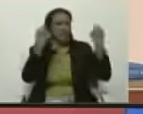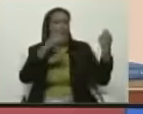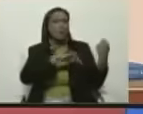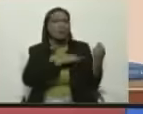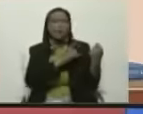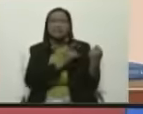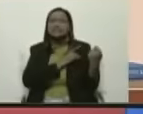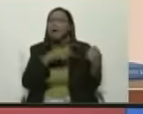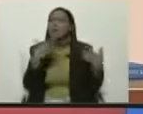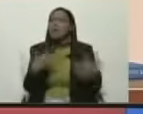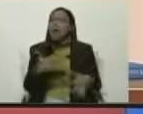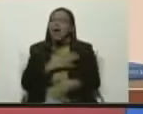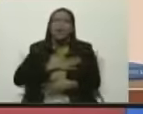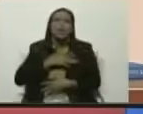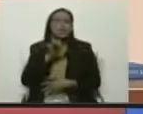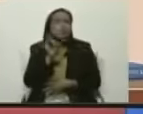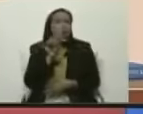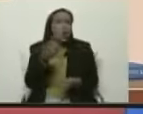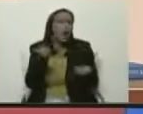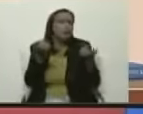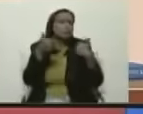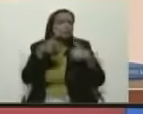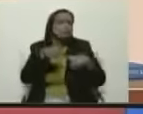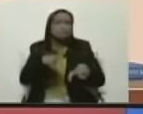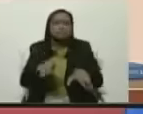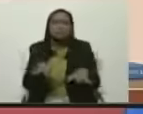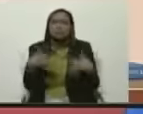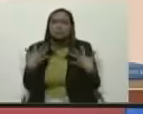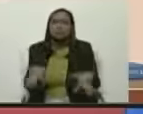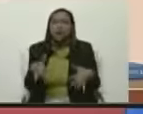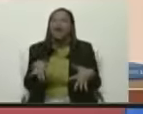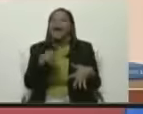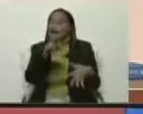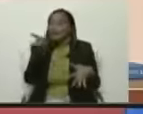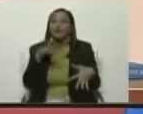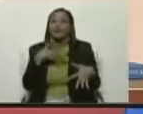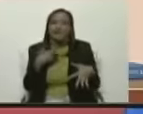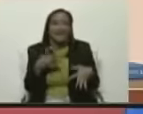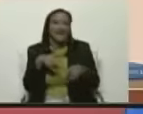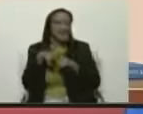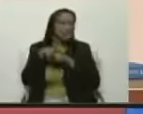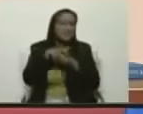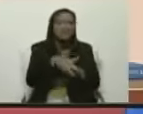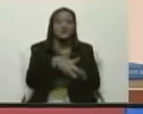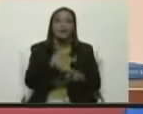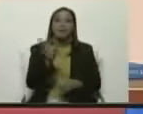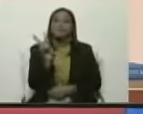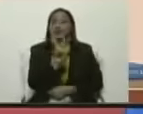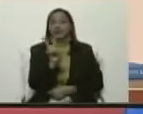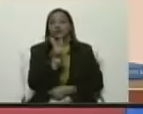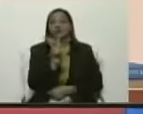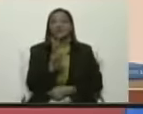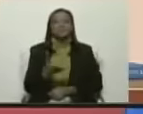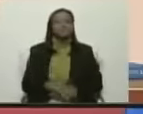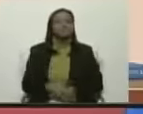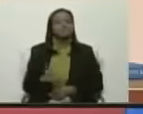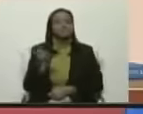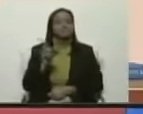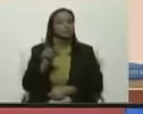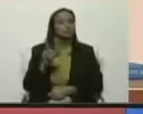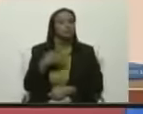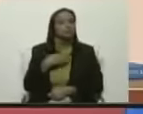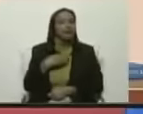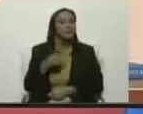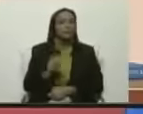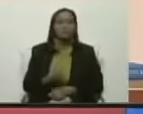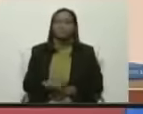barbarie, es la barbarie. A eso quieren ellos someter a Venezuela. No van a poder. Por eso yo invito